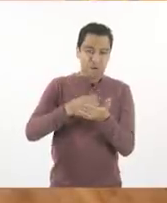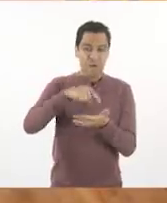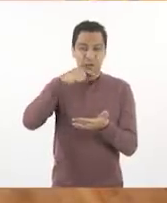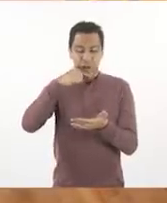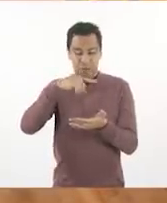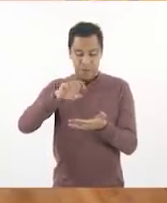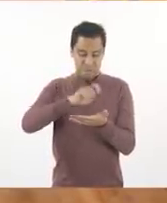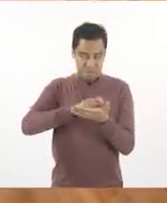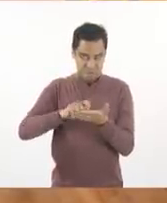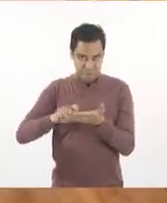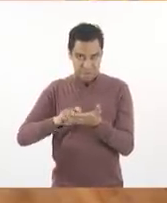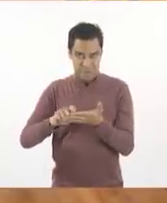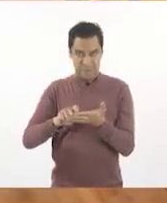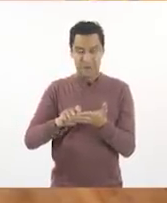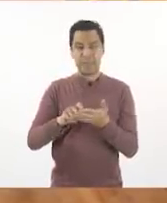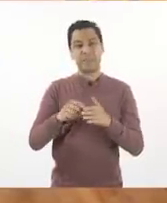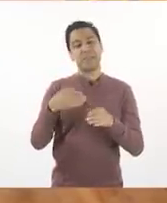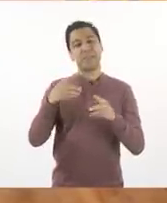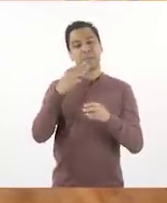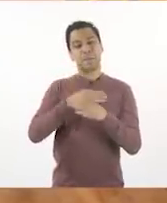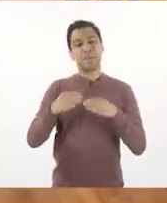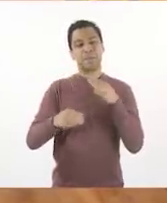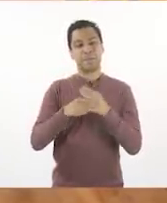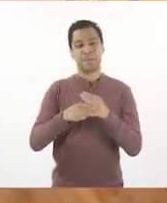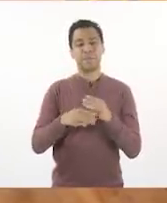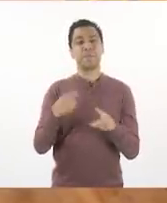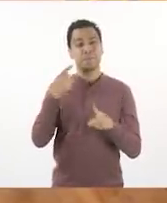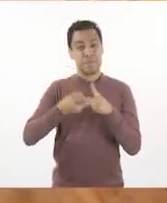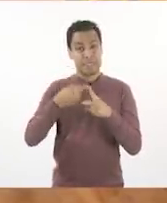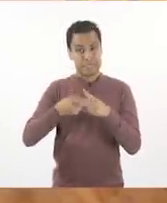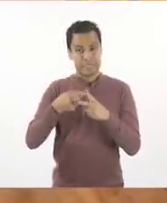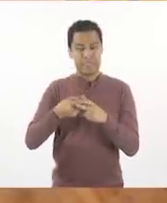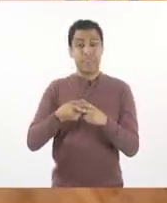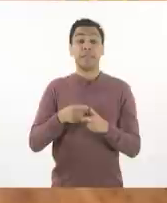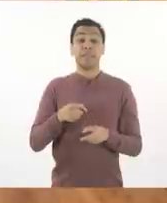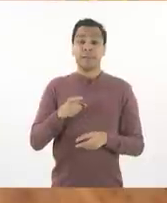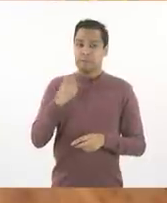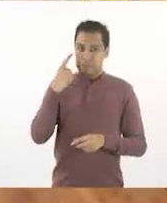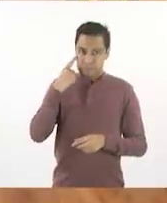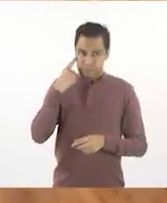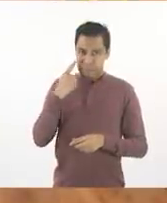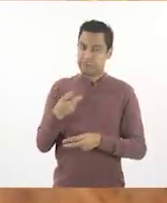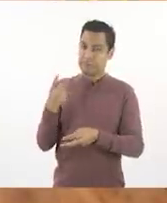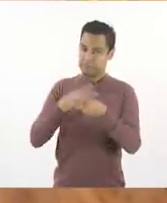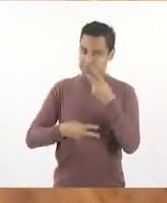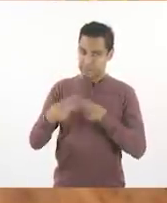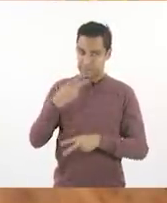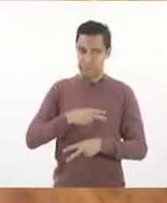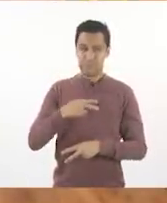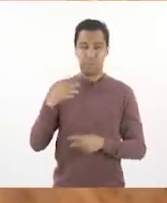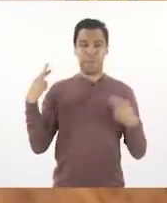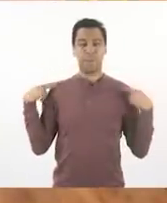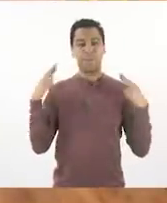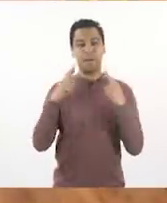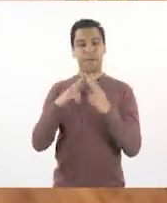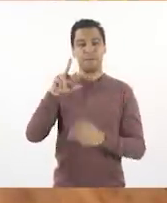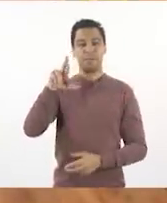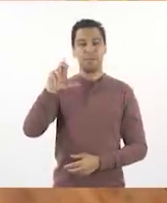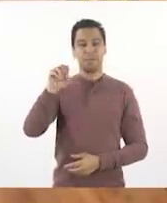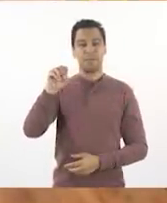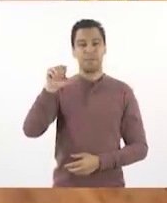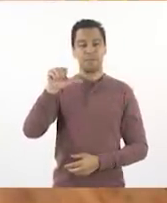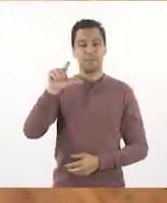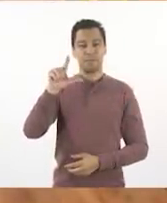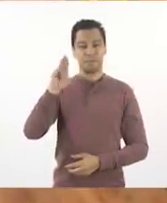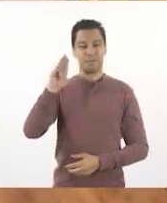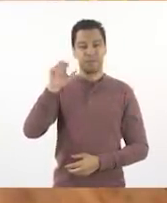de hoy de la asignatura de matemáticas. Pero antes de comenzar, quiero darle la bienvenida a Rosalba, que nos va a acompañar hoy para ampliarnos este tema. ¡Pasa,